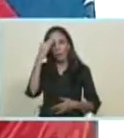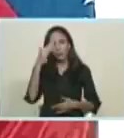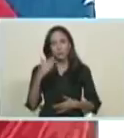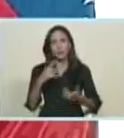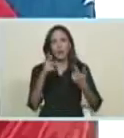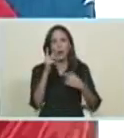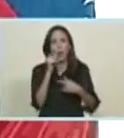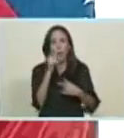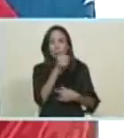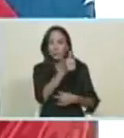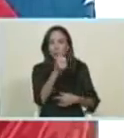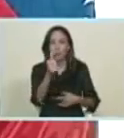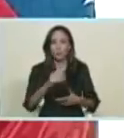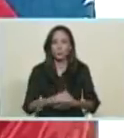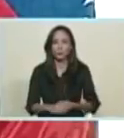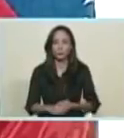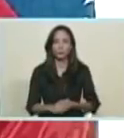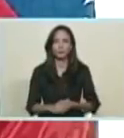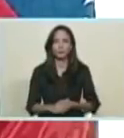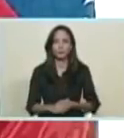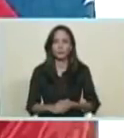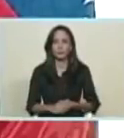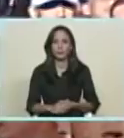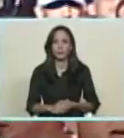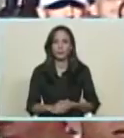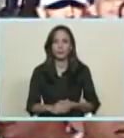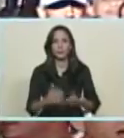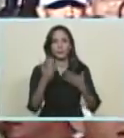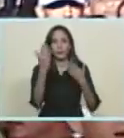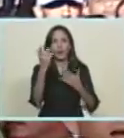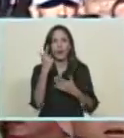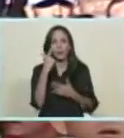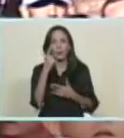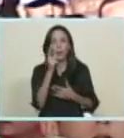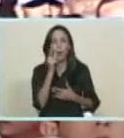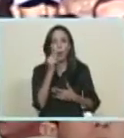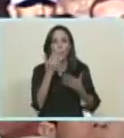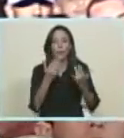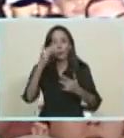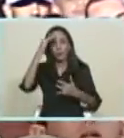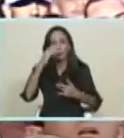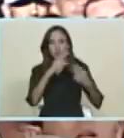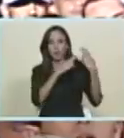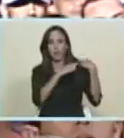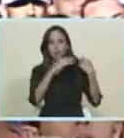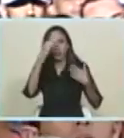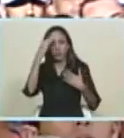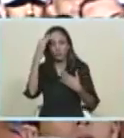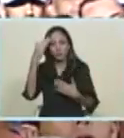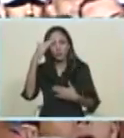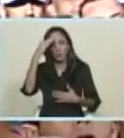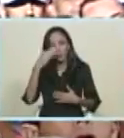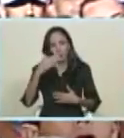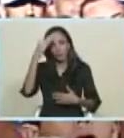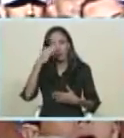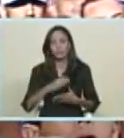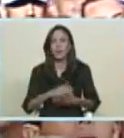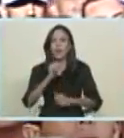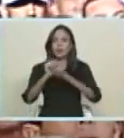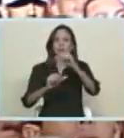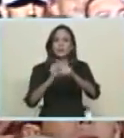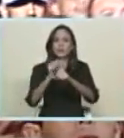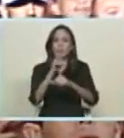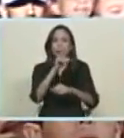Churio, un hombre que viene del pueblo de ser soldado y ahora es comandante general del ejército. ¿Qué se impuso en el siglo XX, hermano